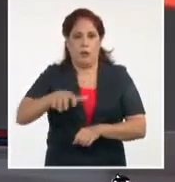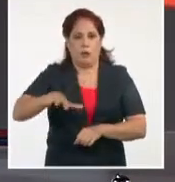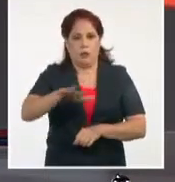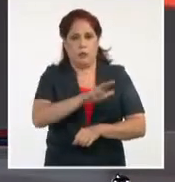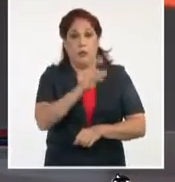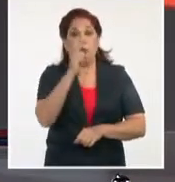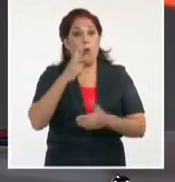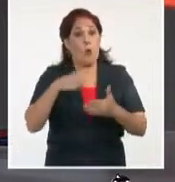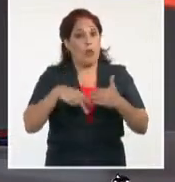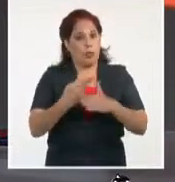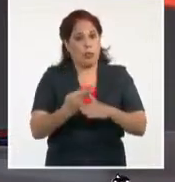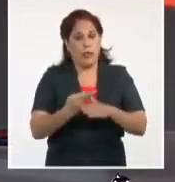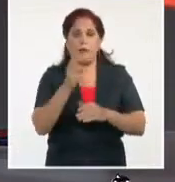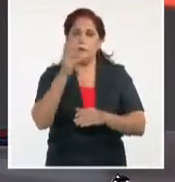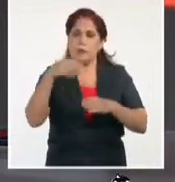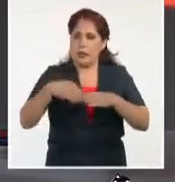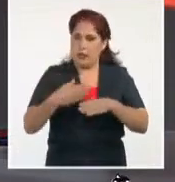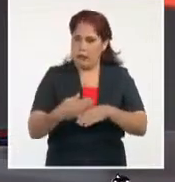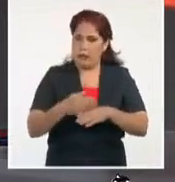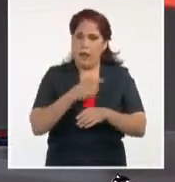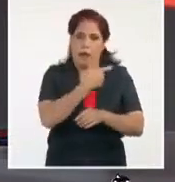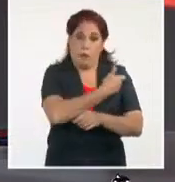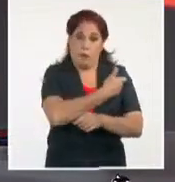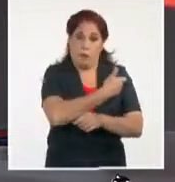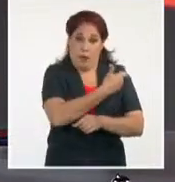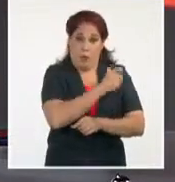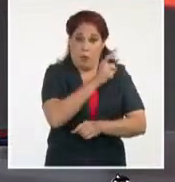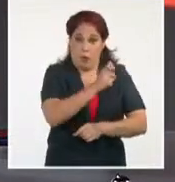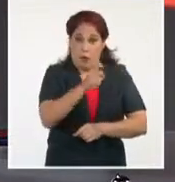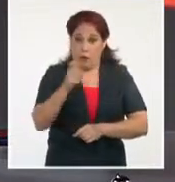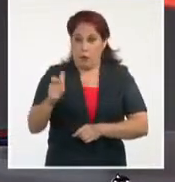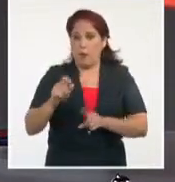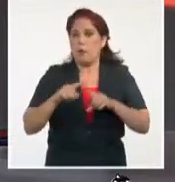2 o 3 días la actividad de intervención sanitaria